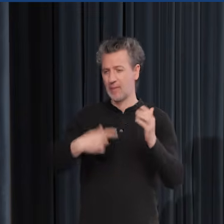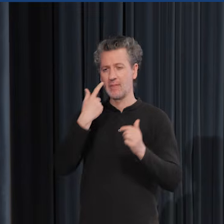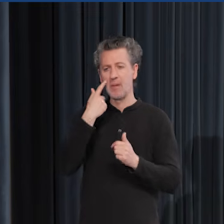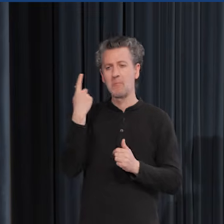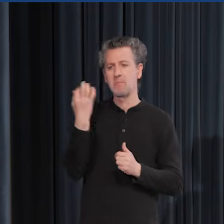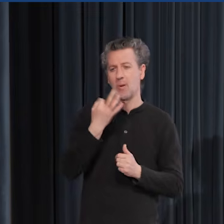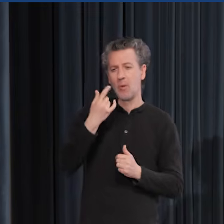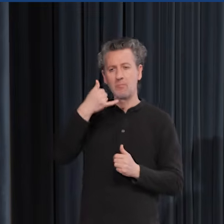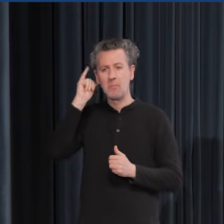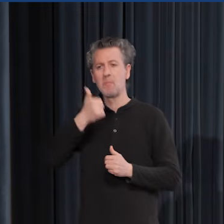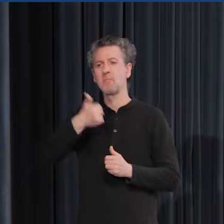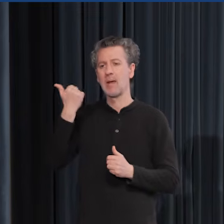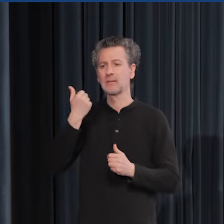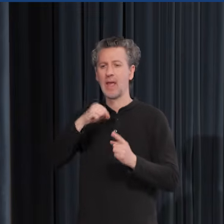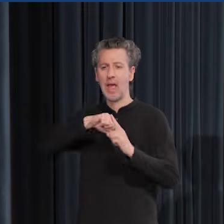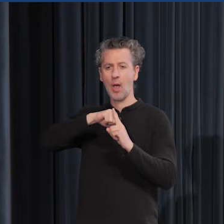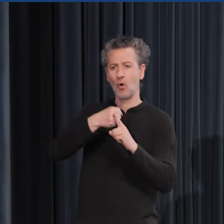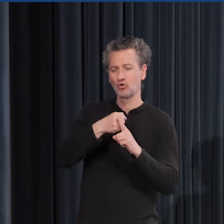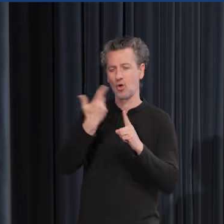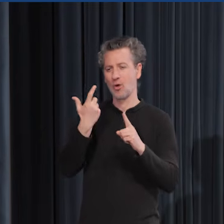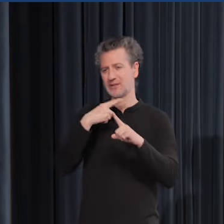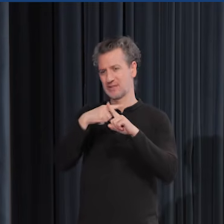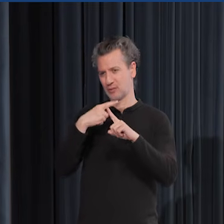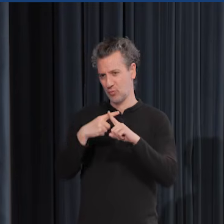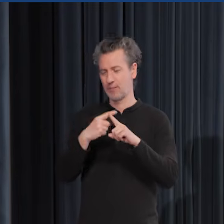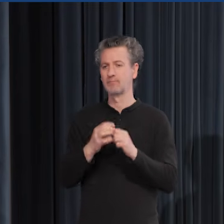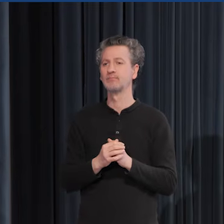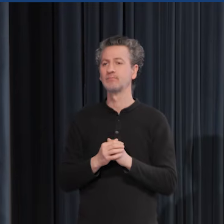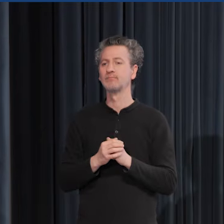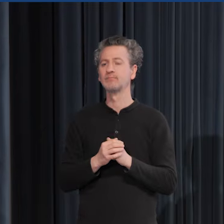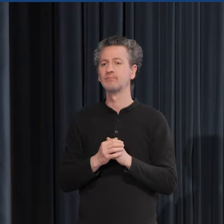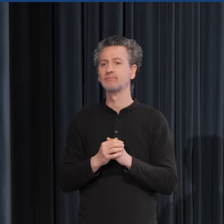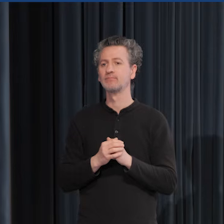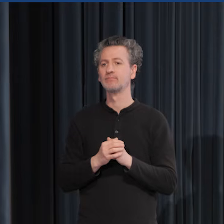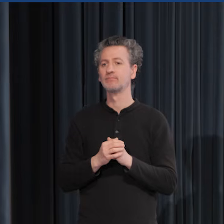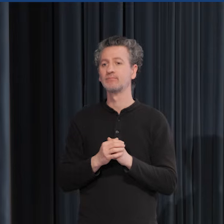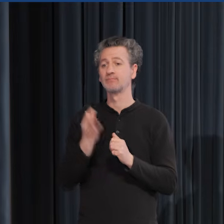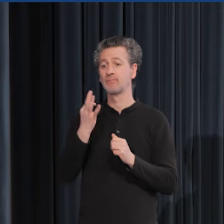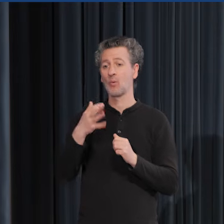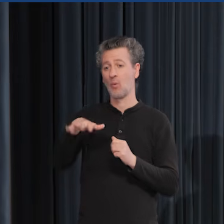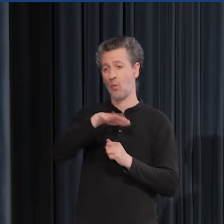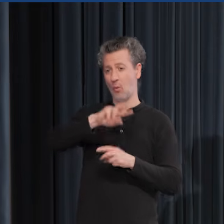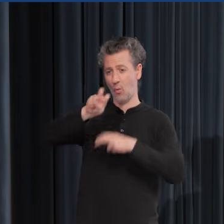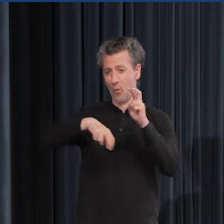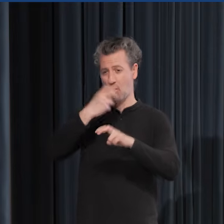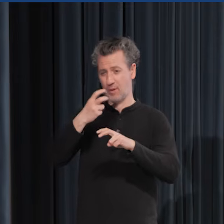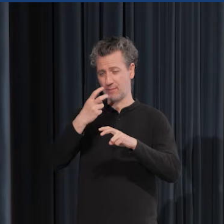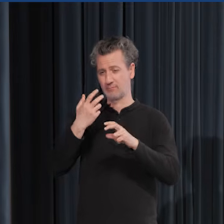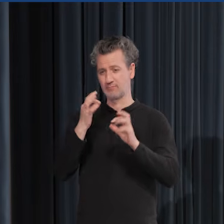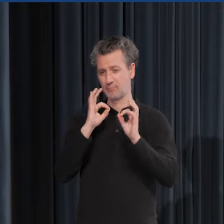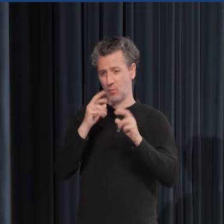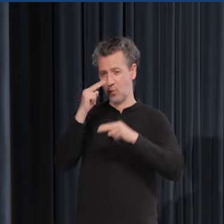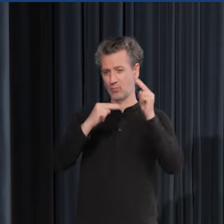es el acoso sexual y por razón de sexo en las obras de construcción, y que sus manifestaciones